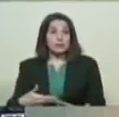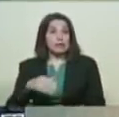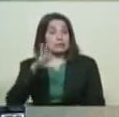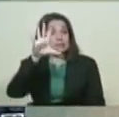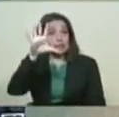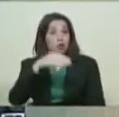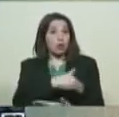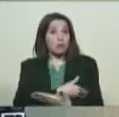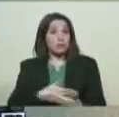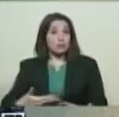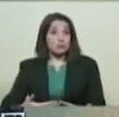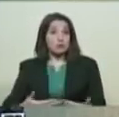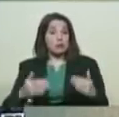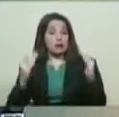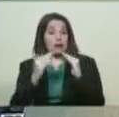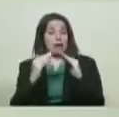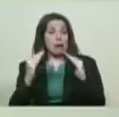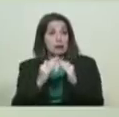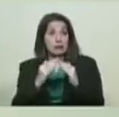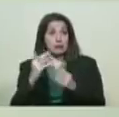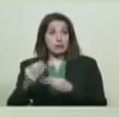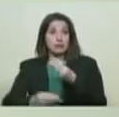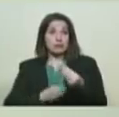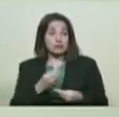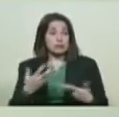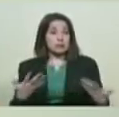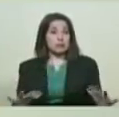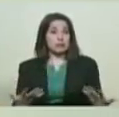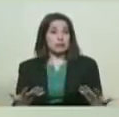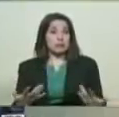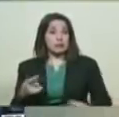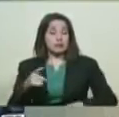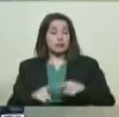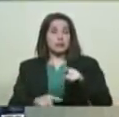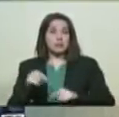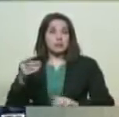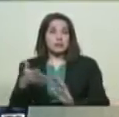millones a través del carnet de la patria. La creación de la revolución bolivariana.